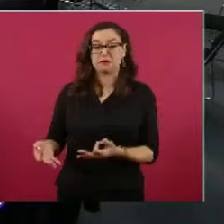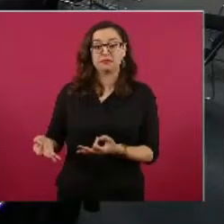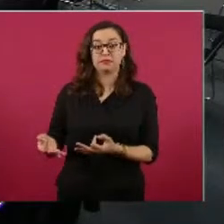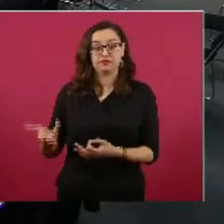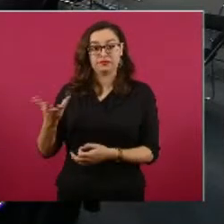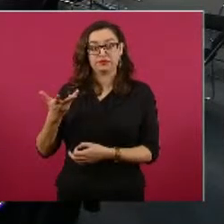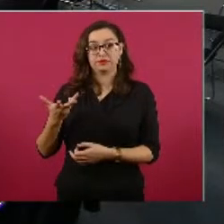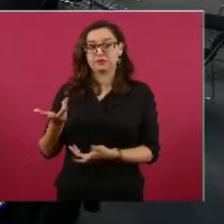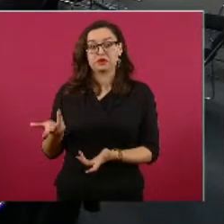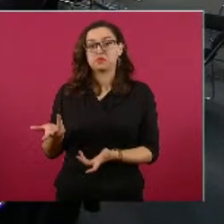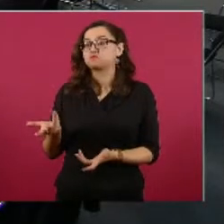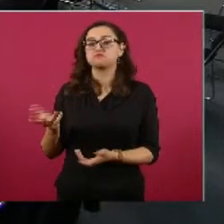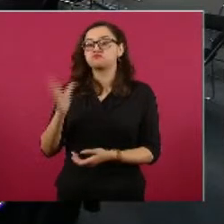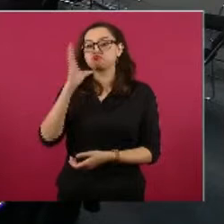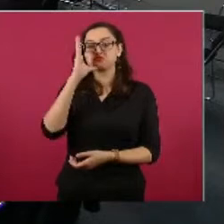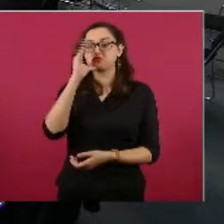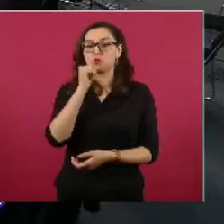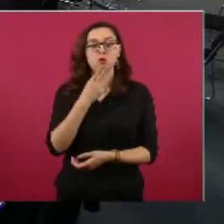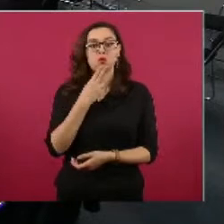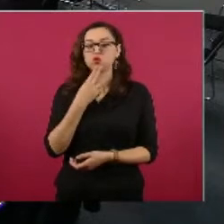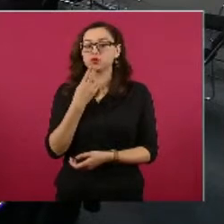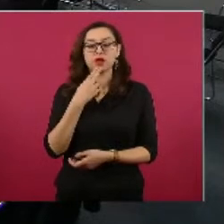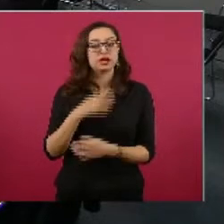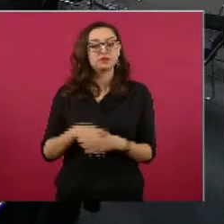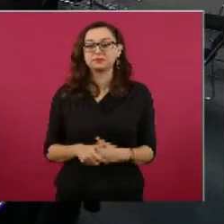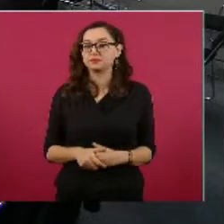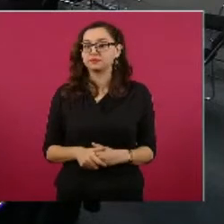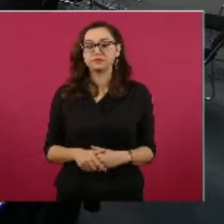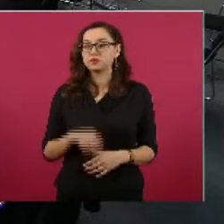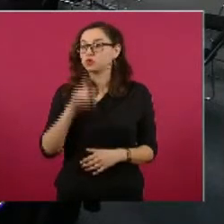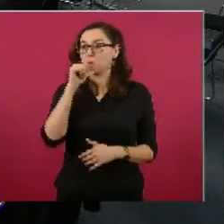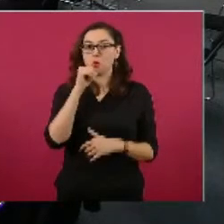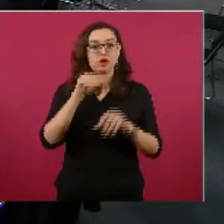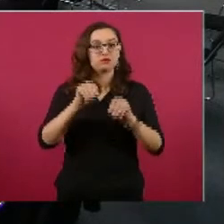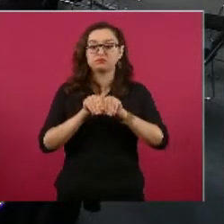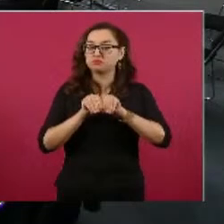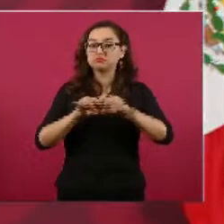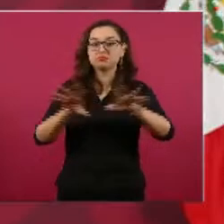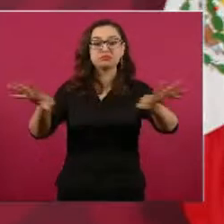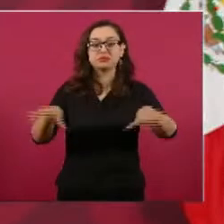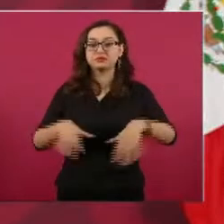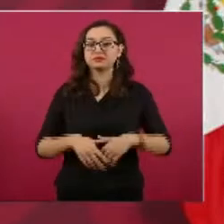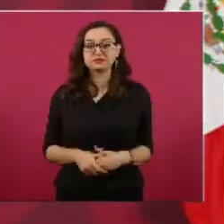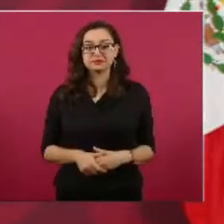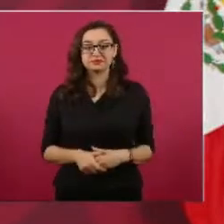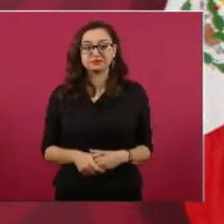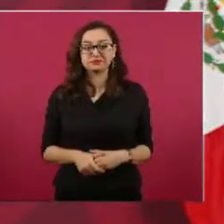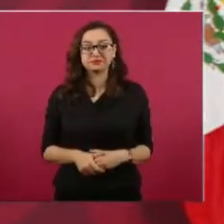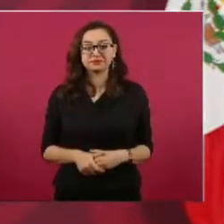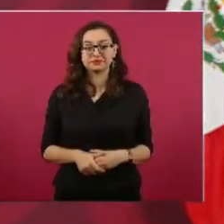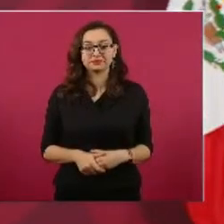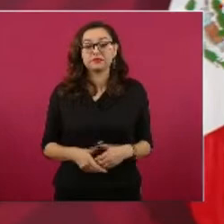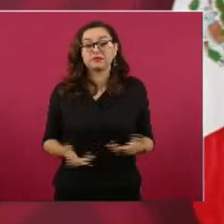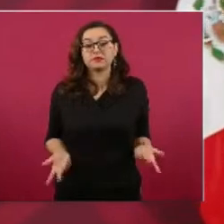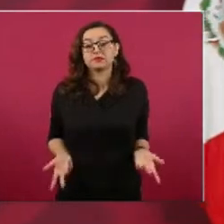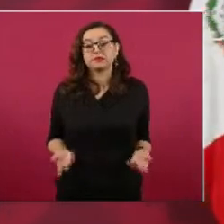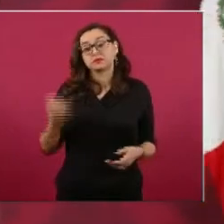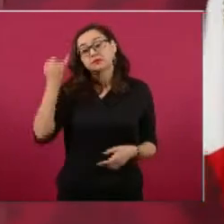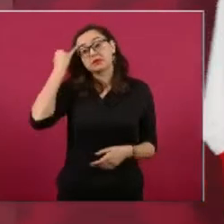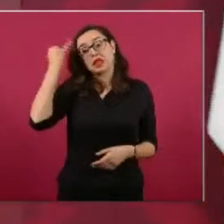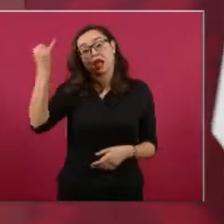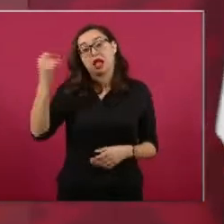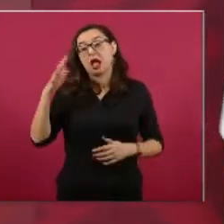son utilizadas bájense en un día tu vida en dos